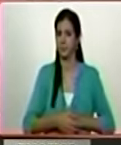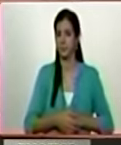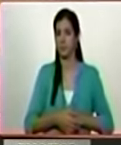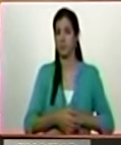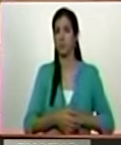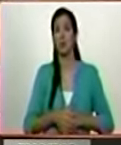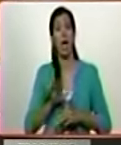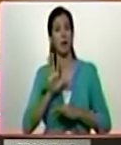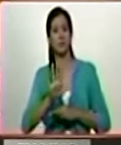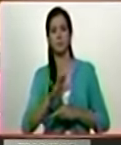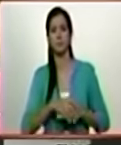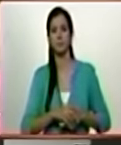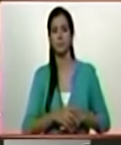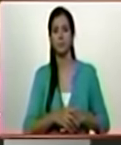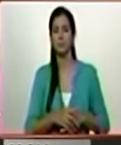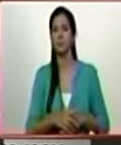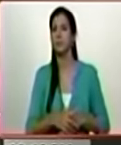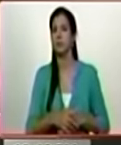Pero son cosas que han venido